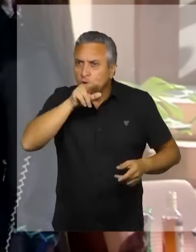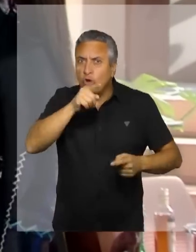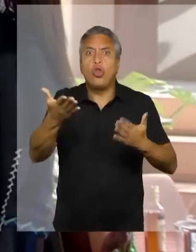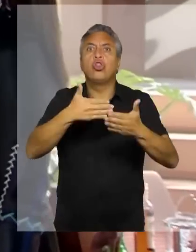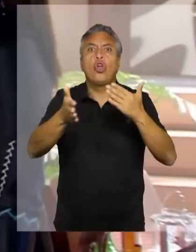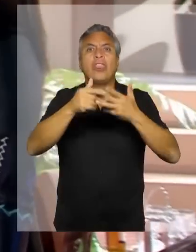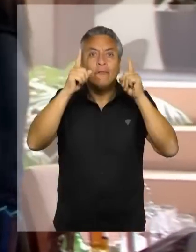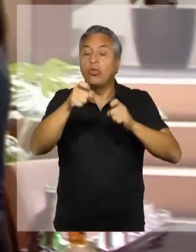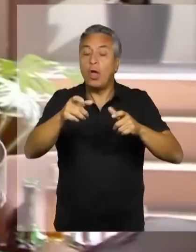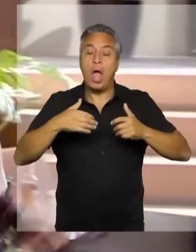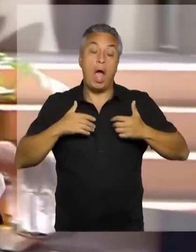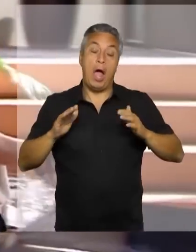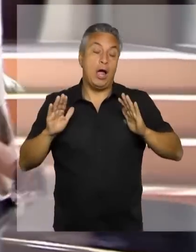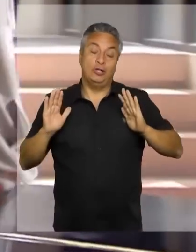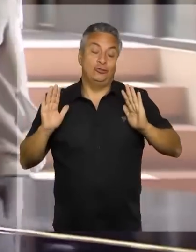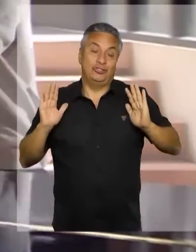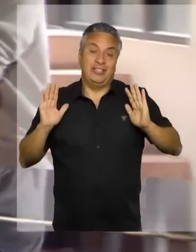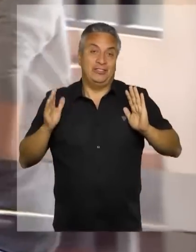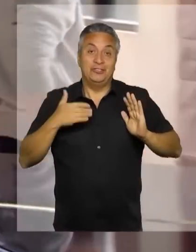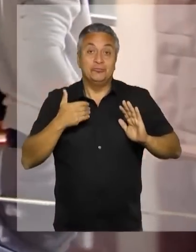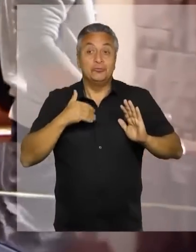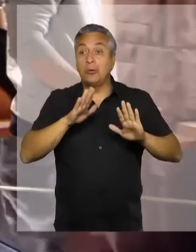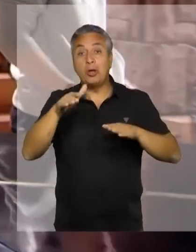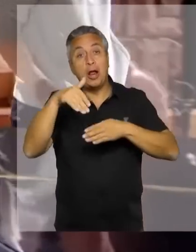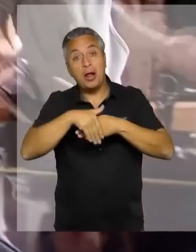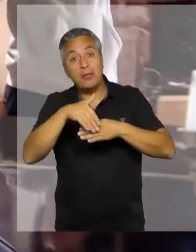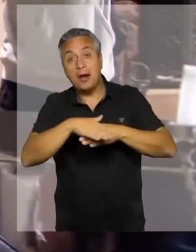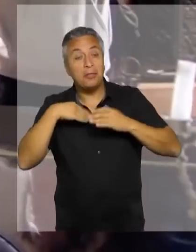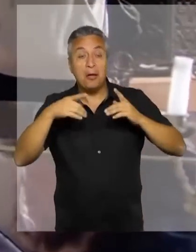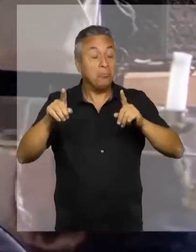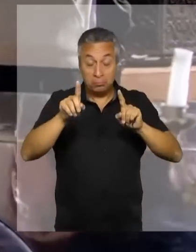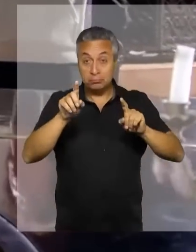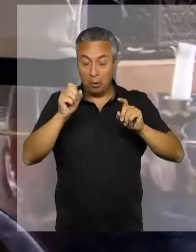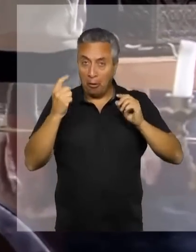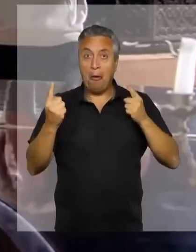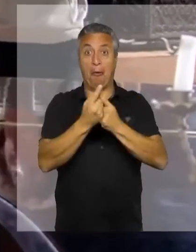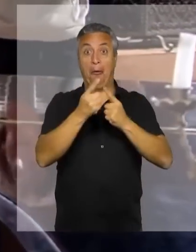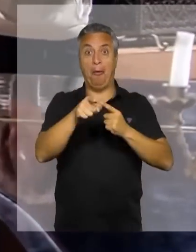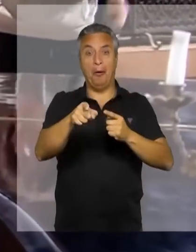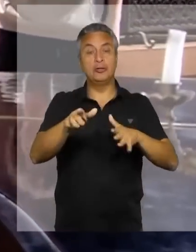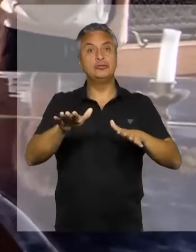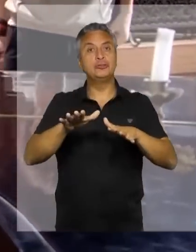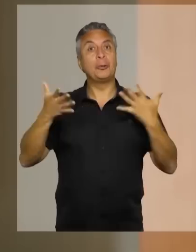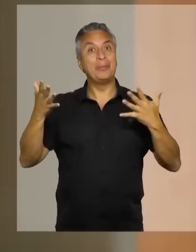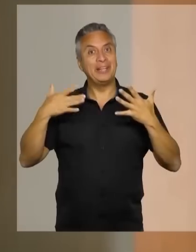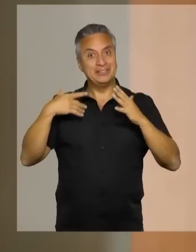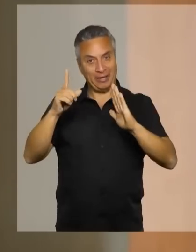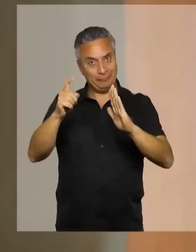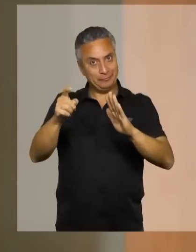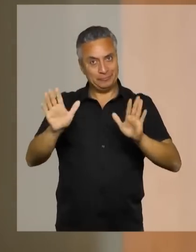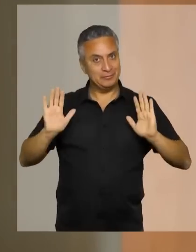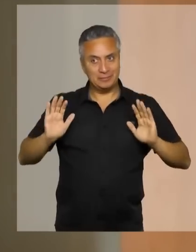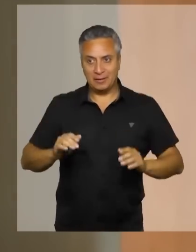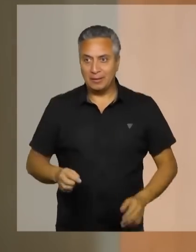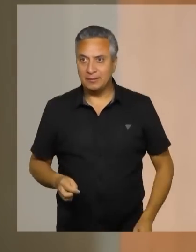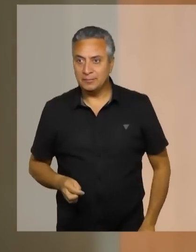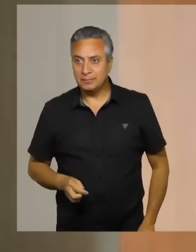Ah, no sé. Estaba recorriendo por la tarde y de la nada, ¡puf!, me encontré con esta sorpresita.